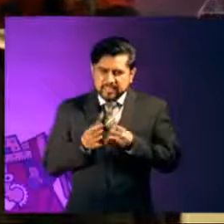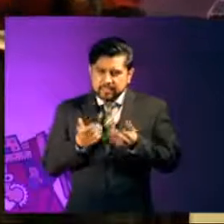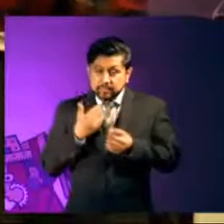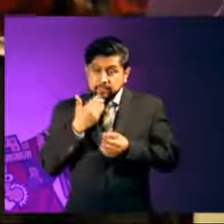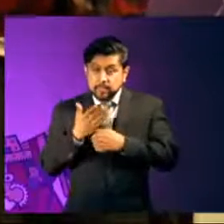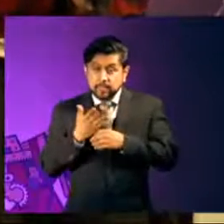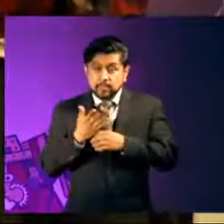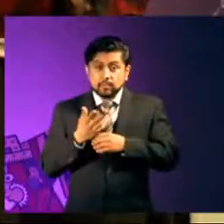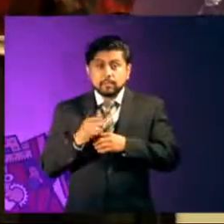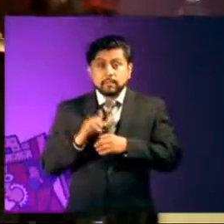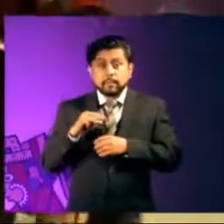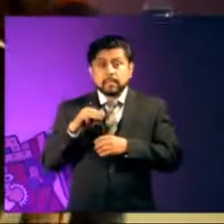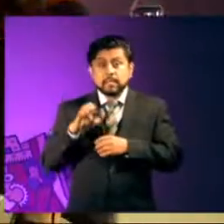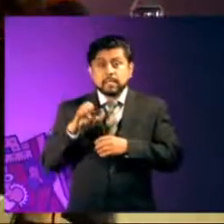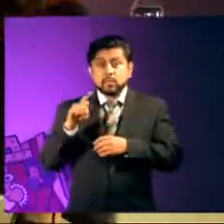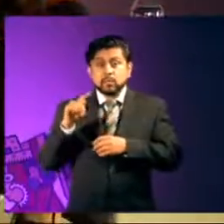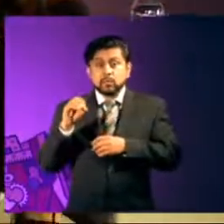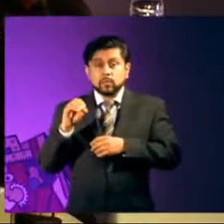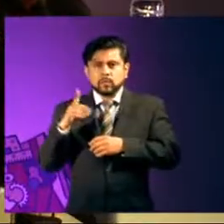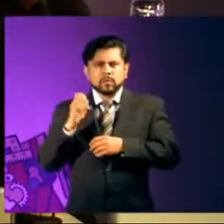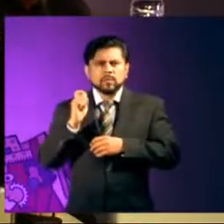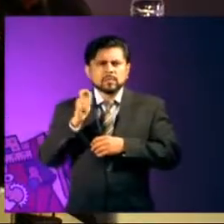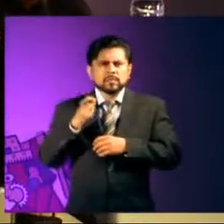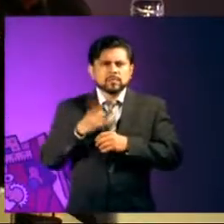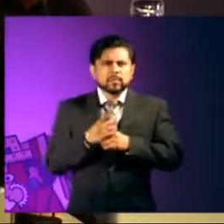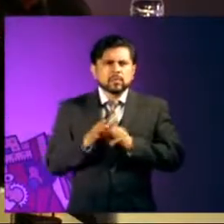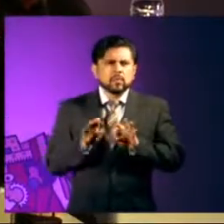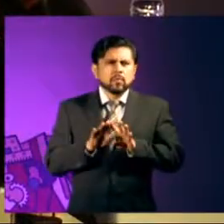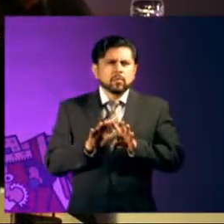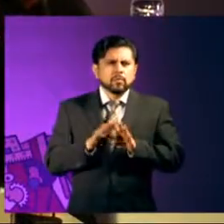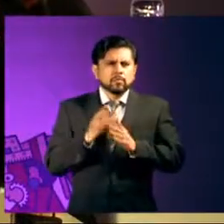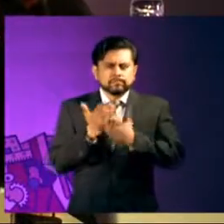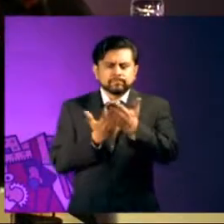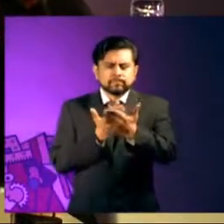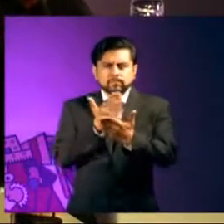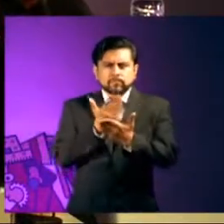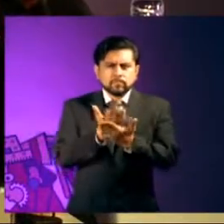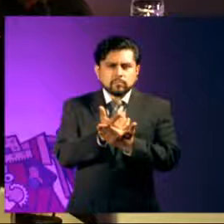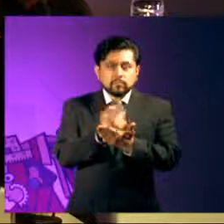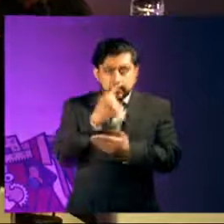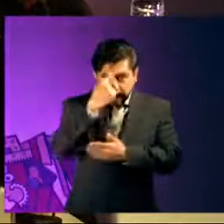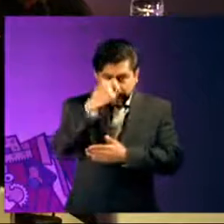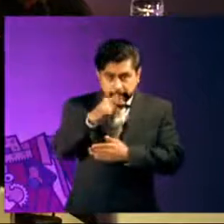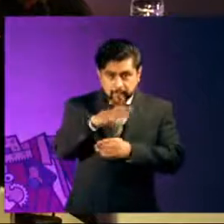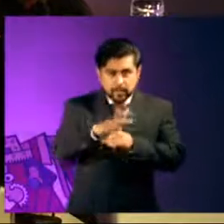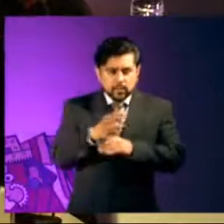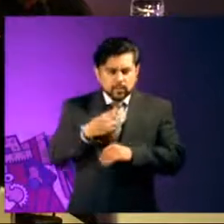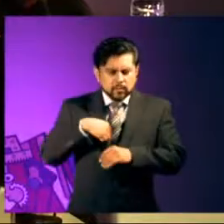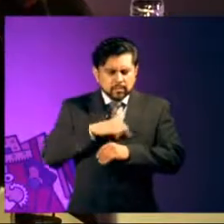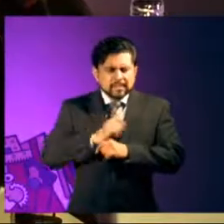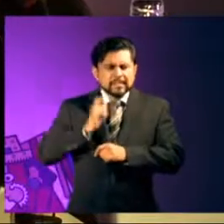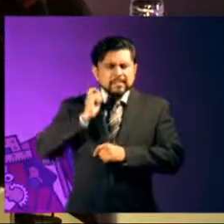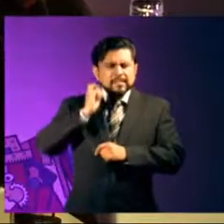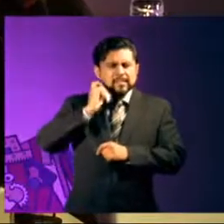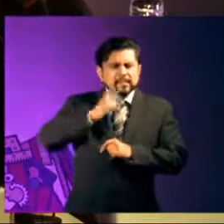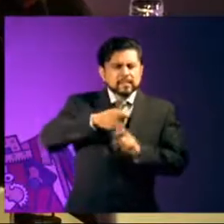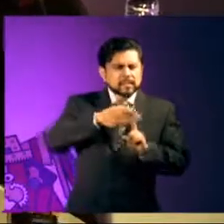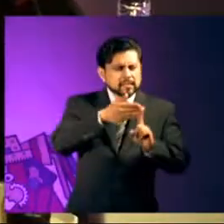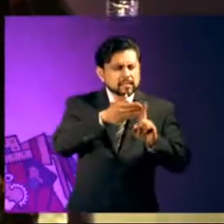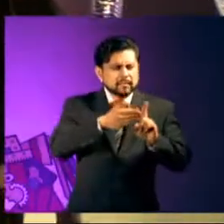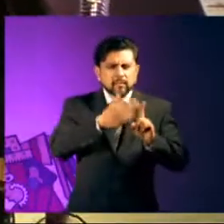el mito que era una puesta en juego digamos de que somos realmente los hombres